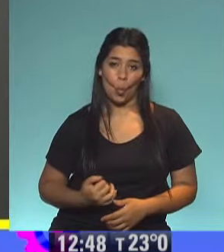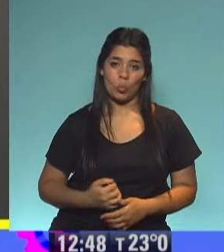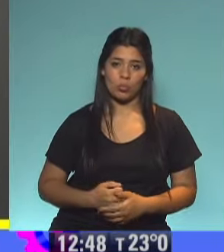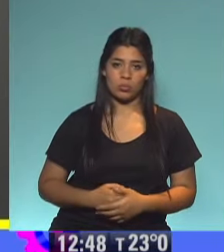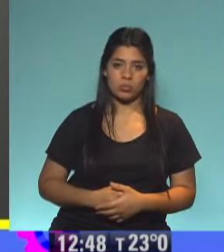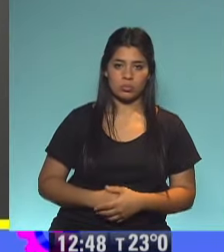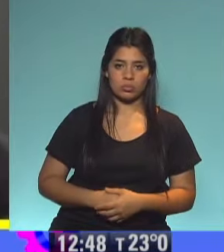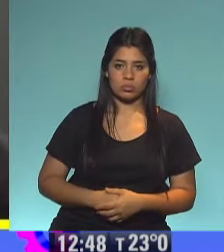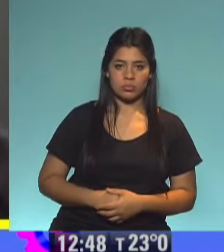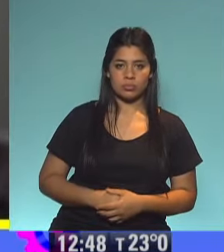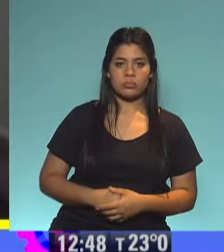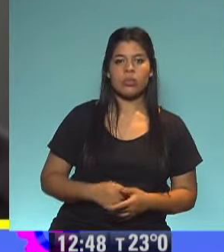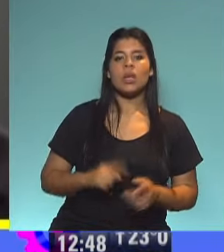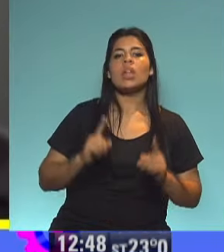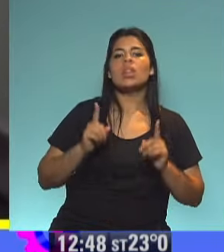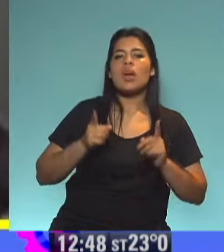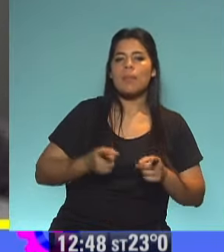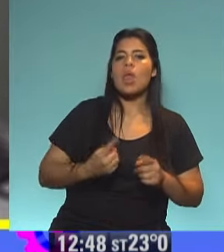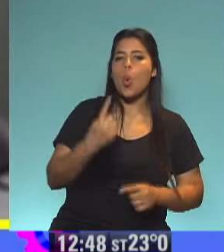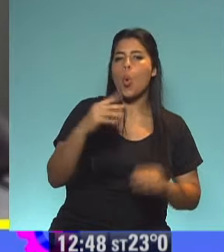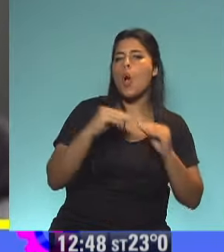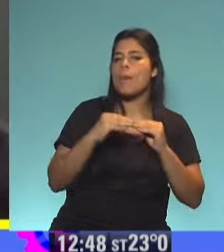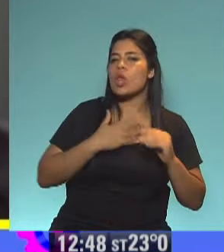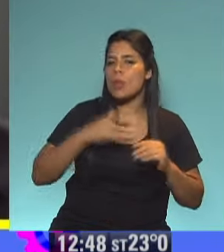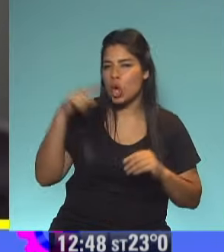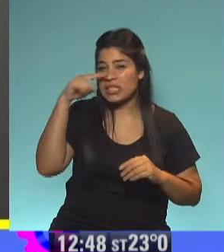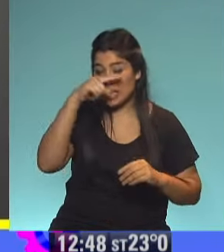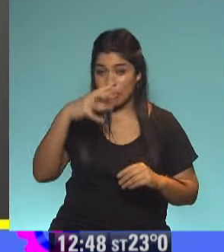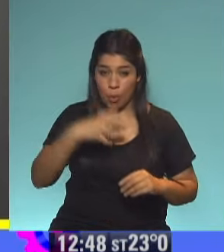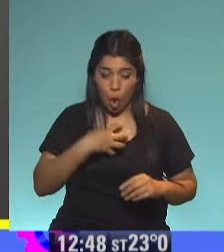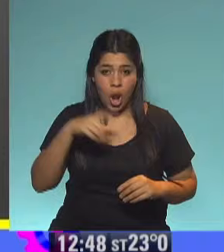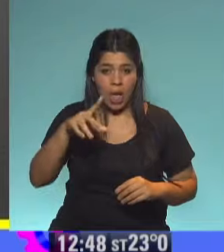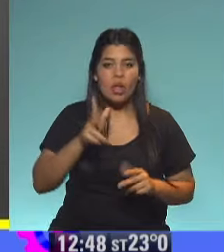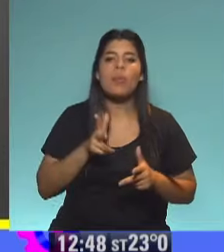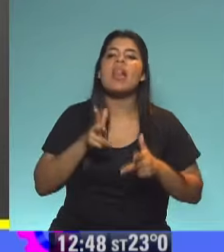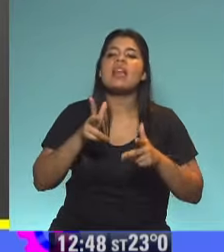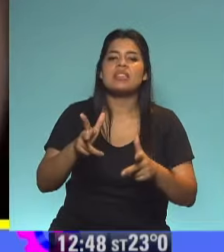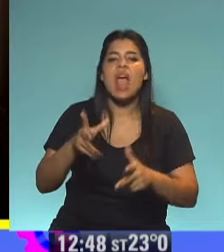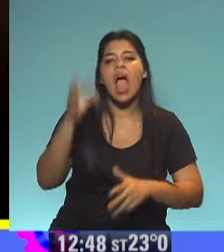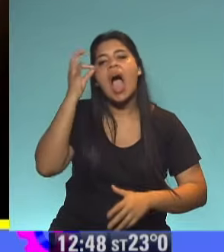A uno de séptimo también le dicen africano, pero es de acá.